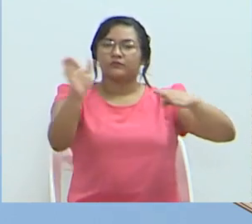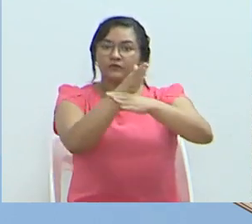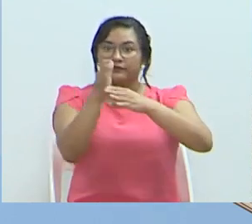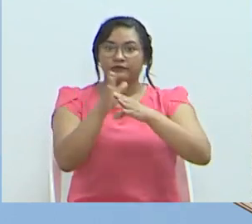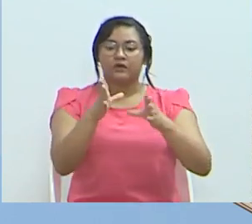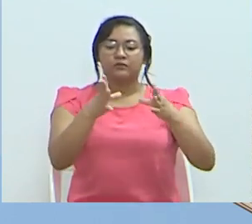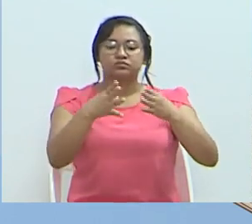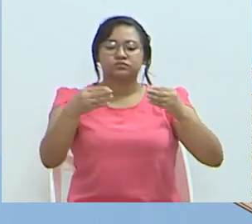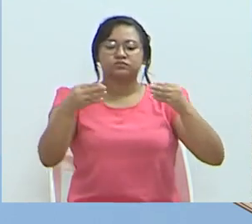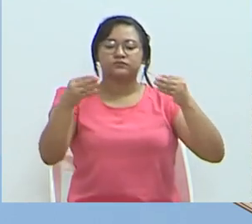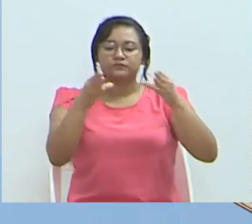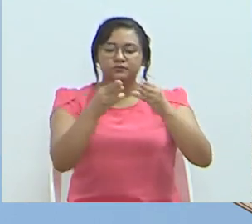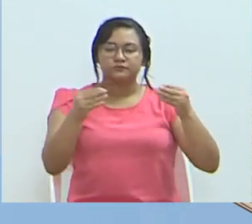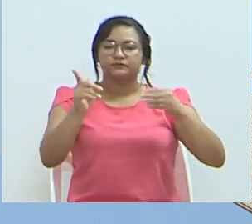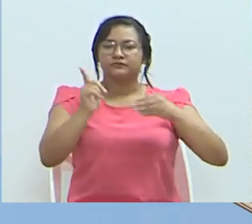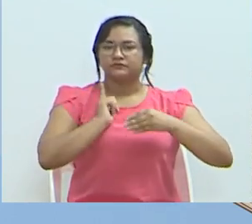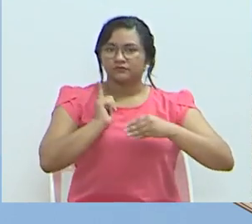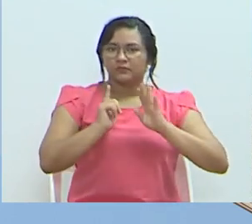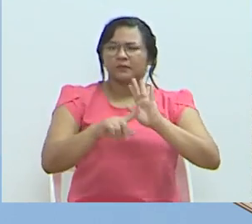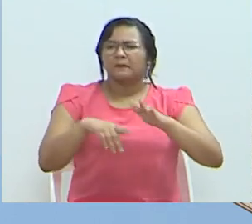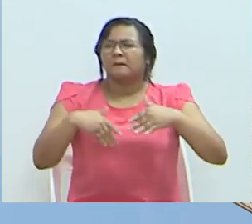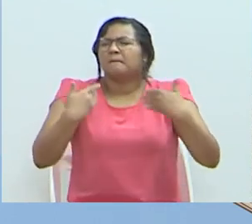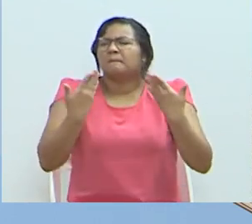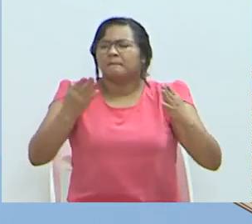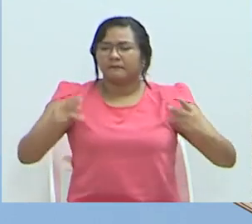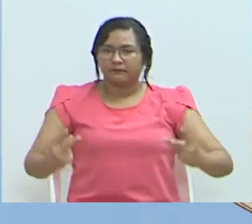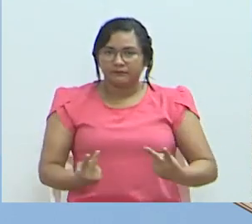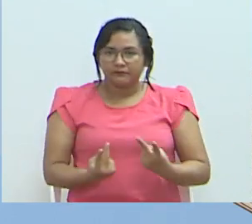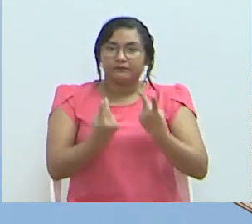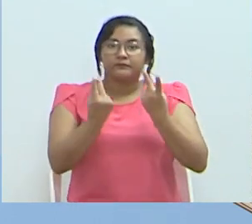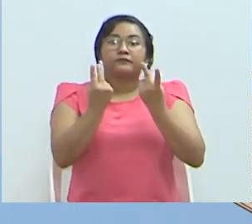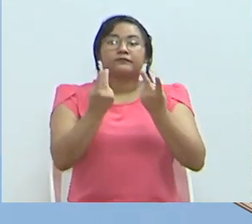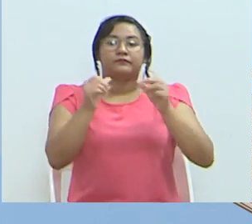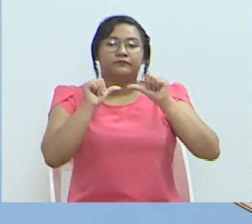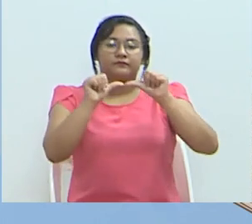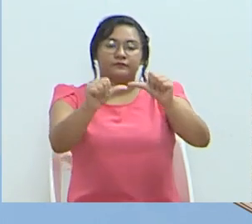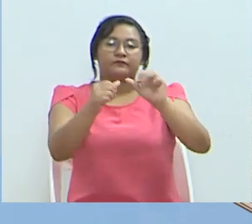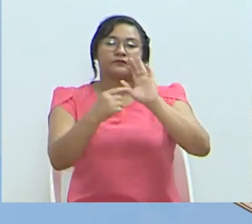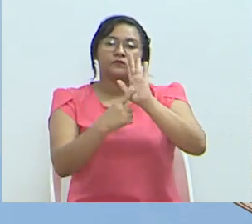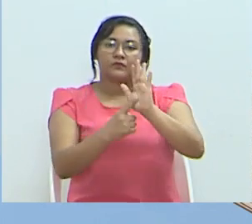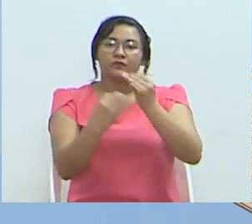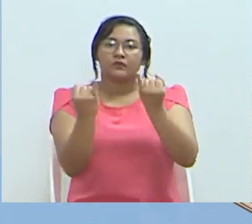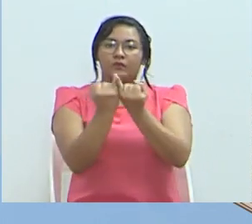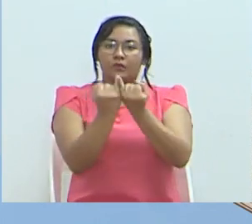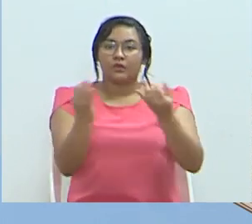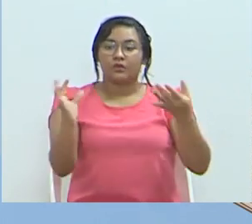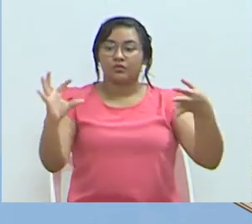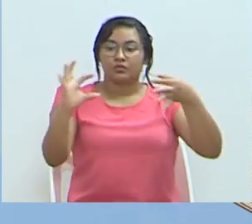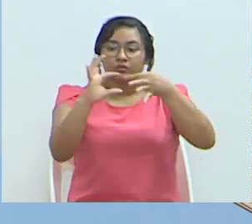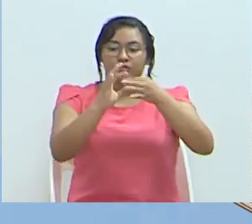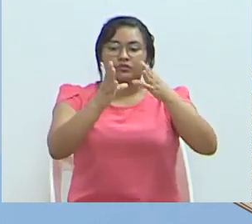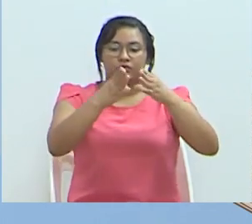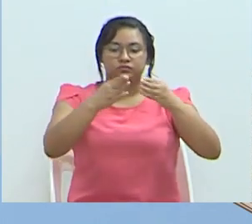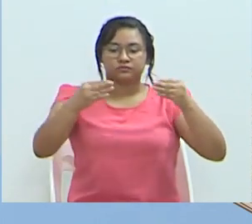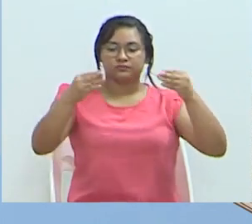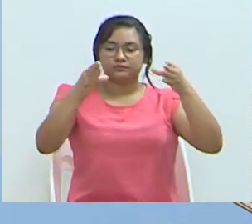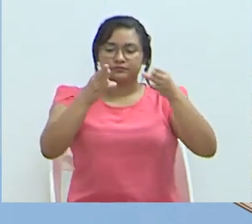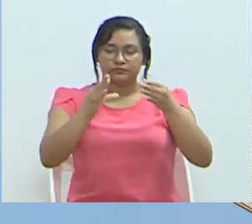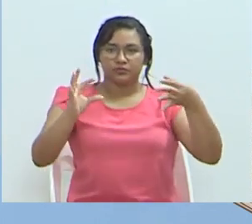funciones necesarias para mantener la vida. Las células se agrupan para formar tejidos y los